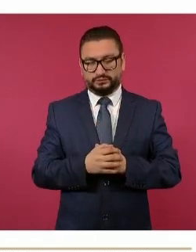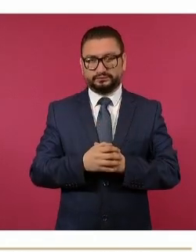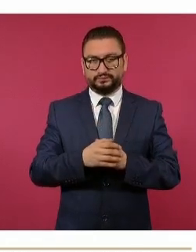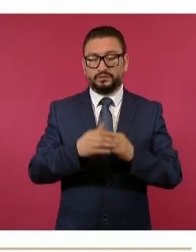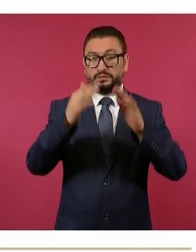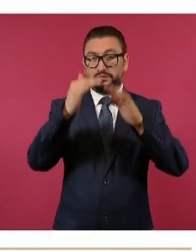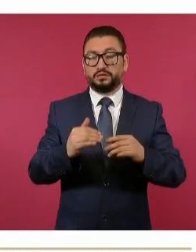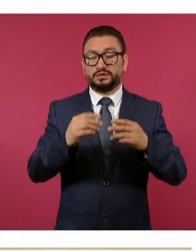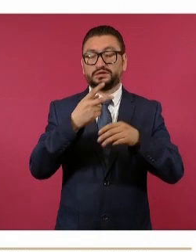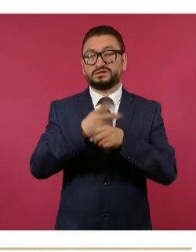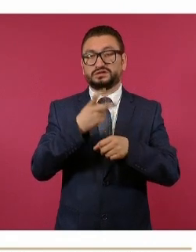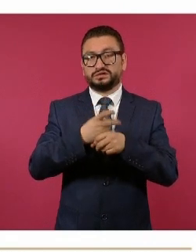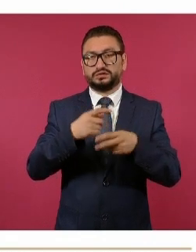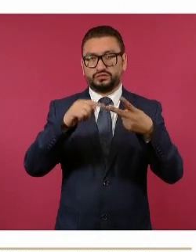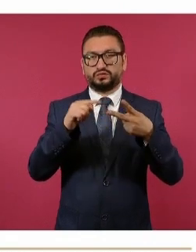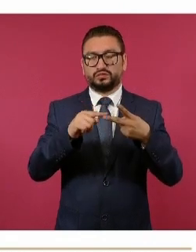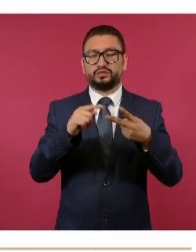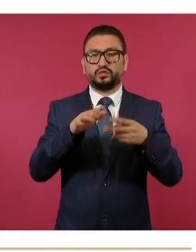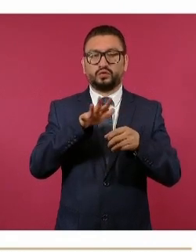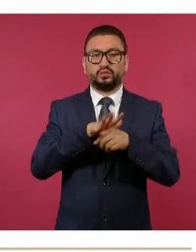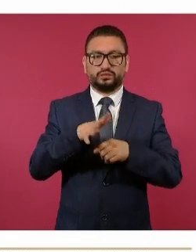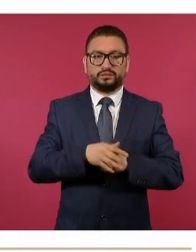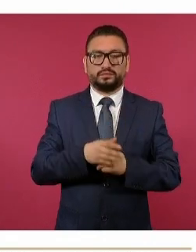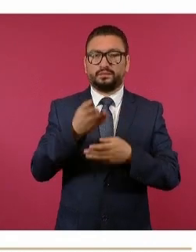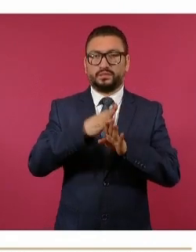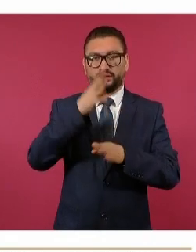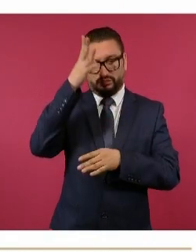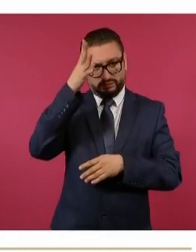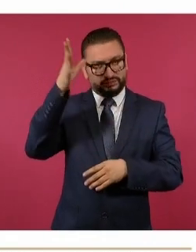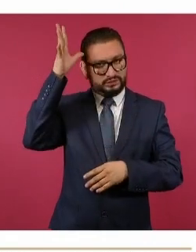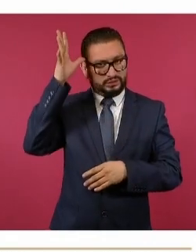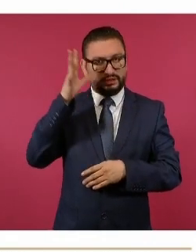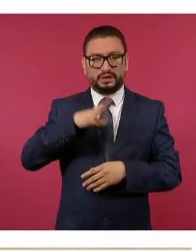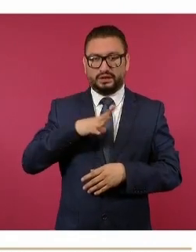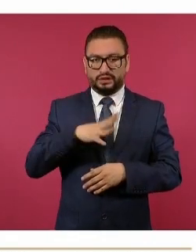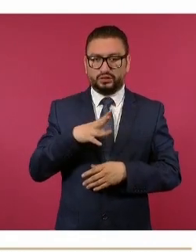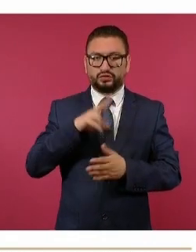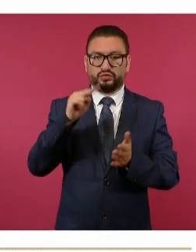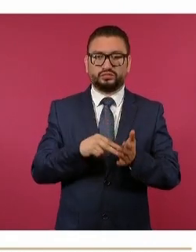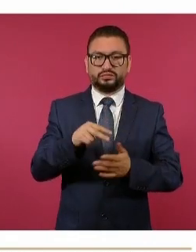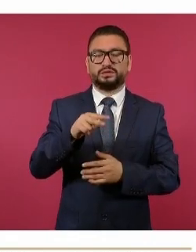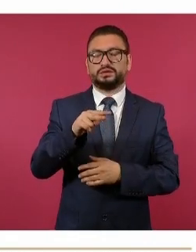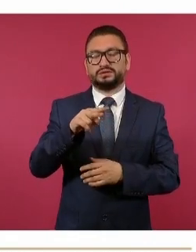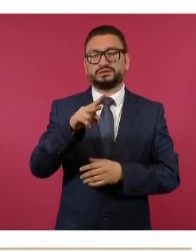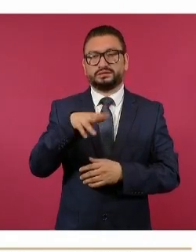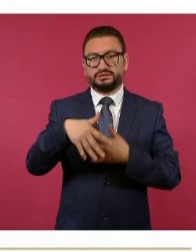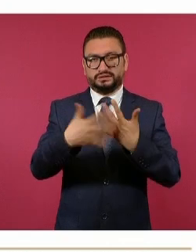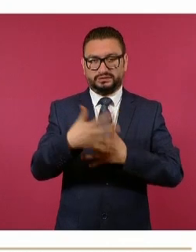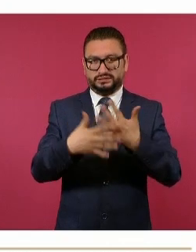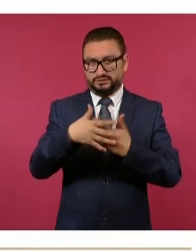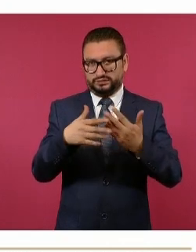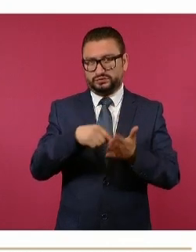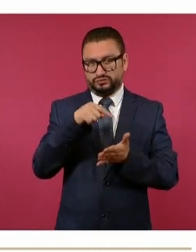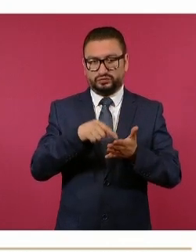por arriba de los bancos comerciales que nos siguen. Banco Azteca, por ejemplo, solo tiene 2,015 sucursales.